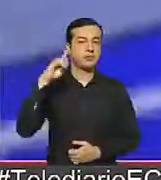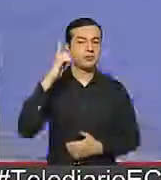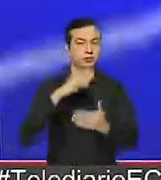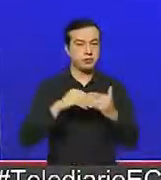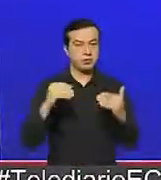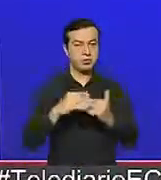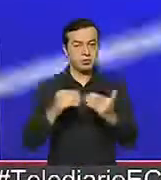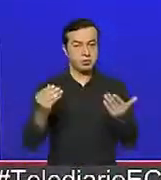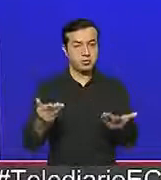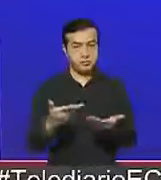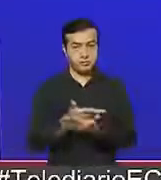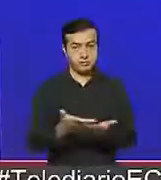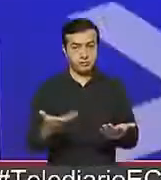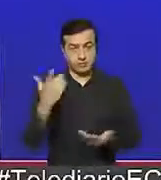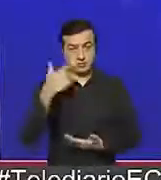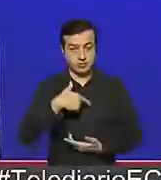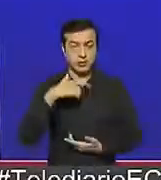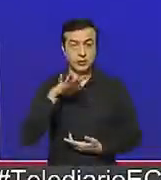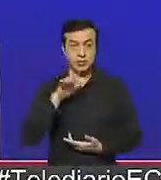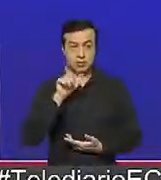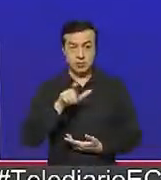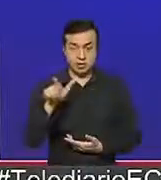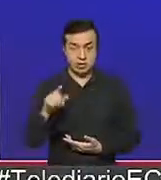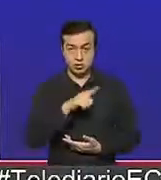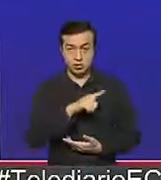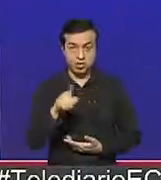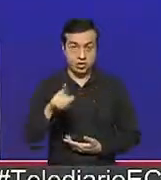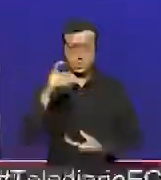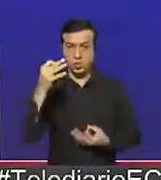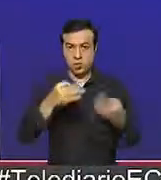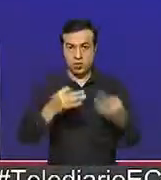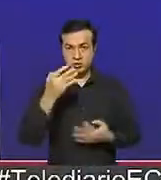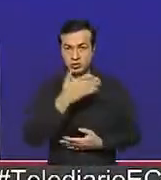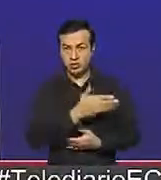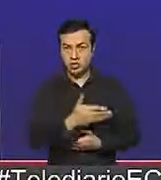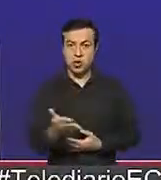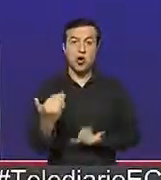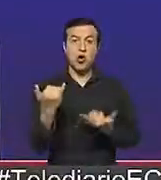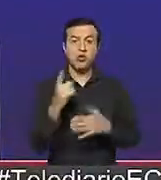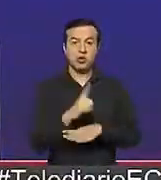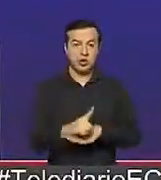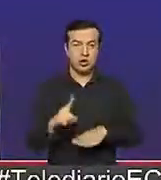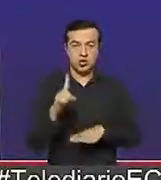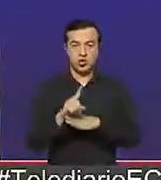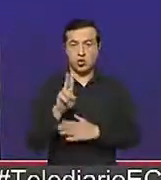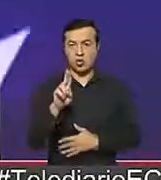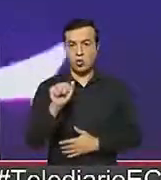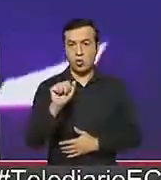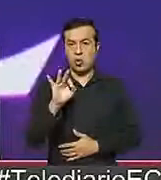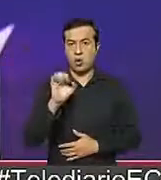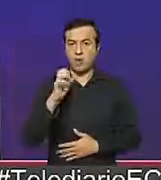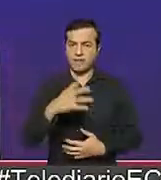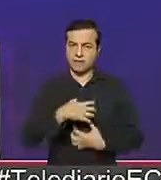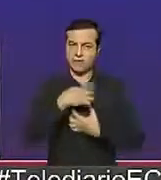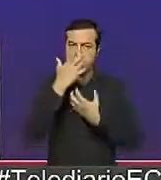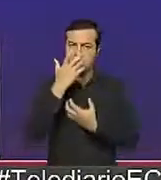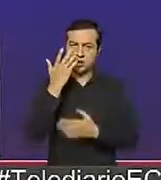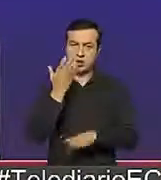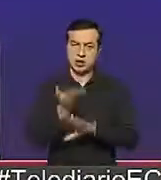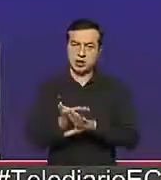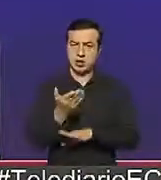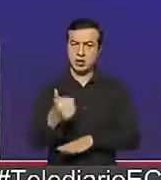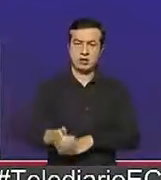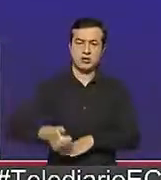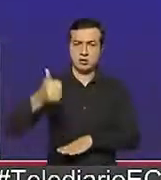así como su propietario y 5 personas más. En esta jornada, el director de la UAFE presentó una queja contra el tribunal del caso